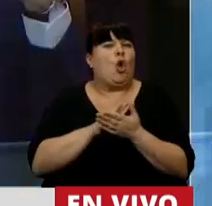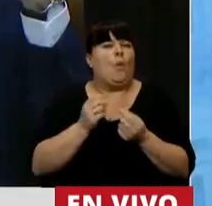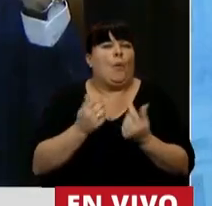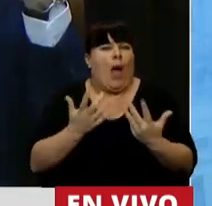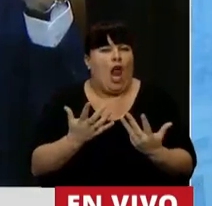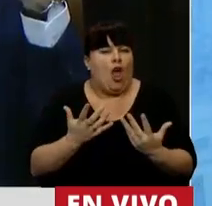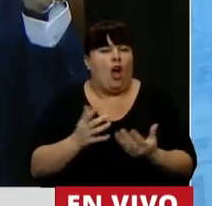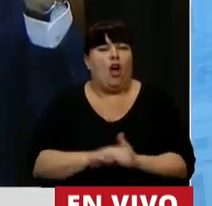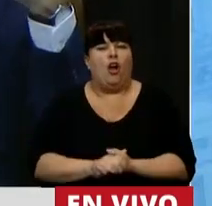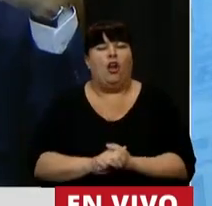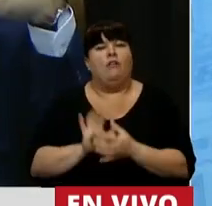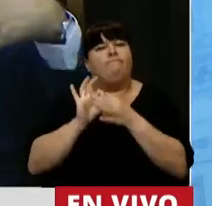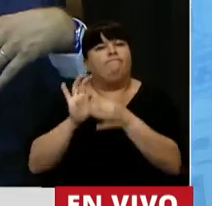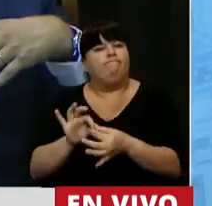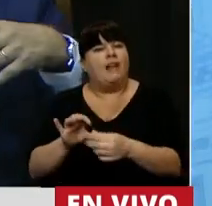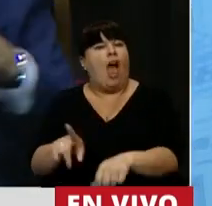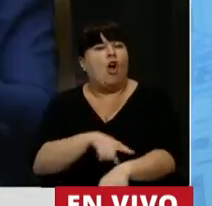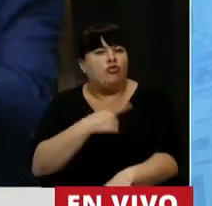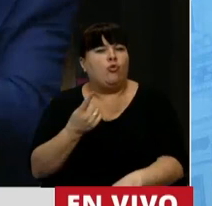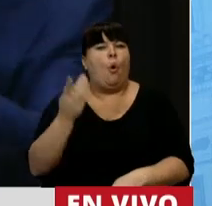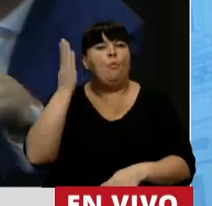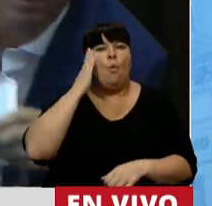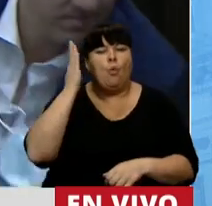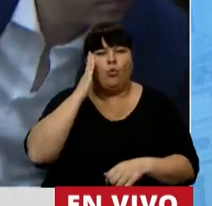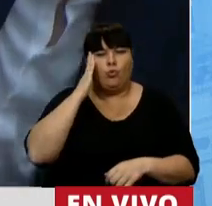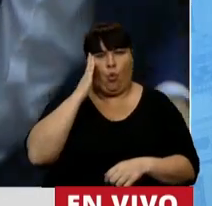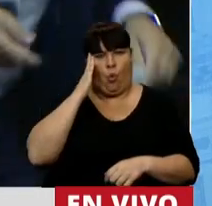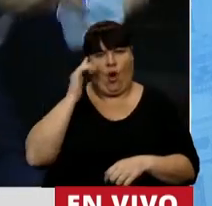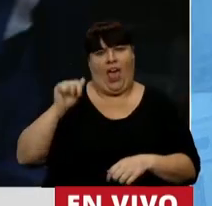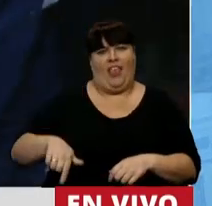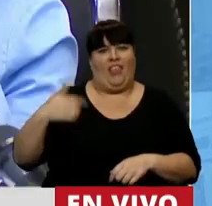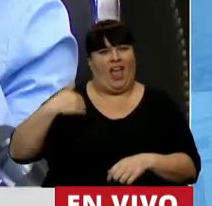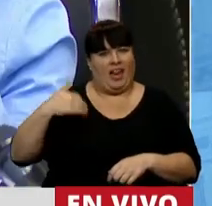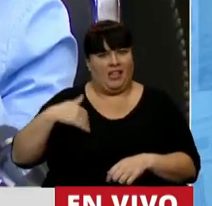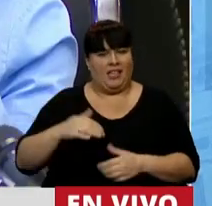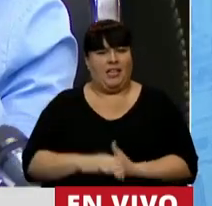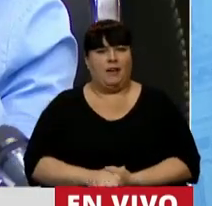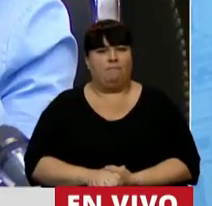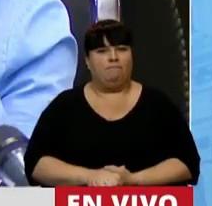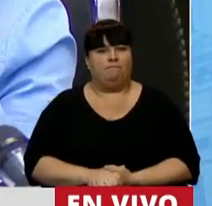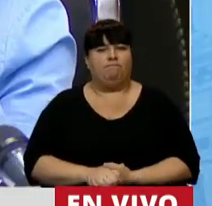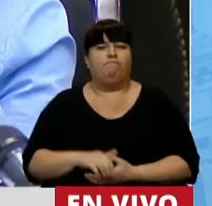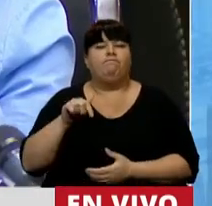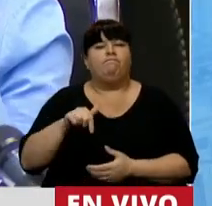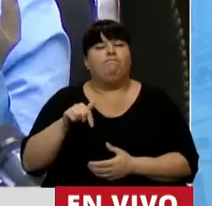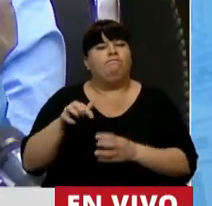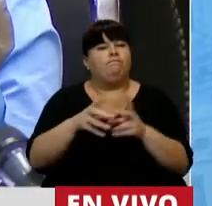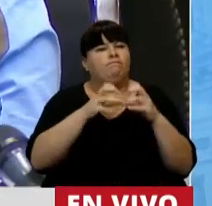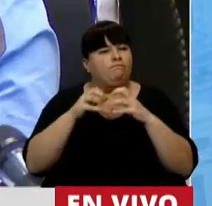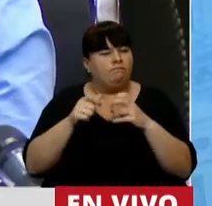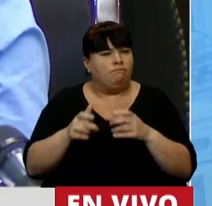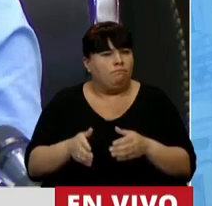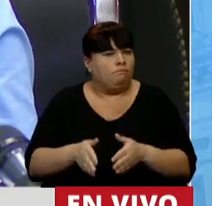valores, ligado a las tradiciones y a la cultura de los argentinos. Y lo tratamos con